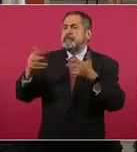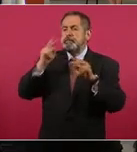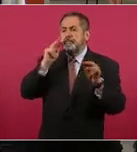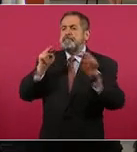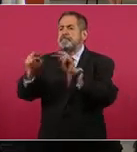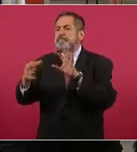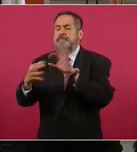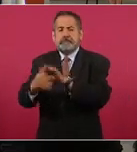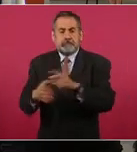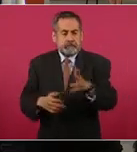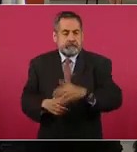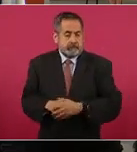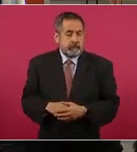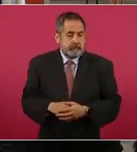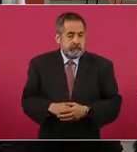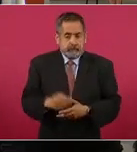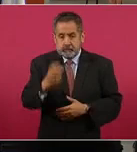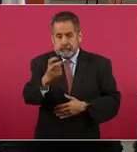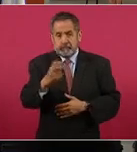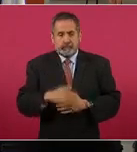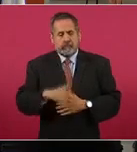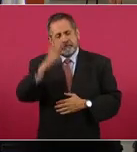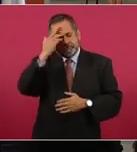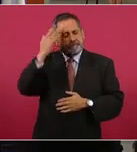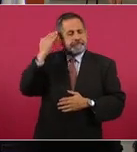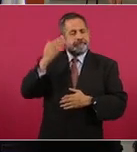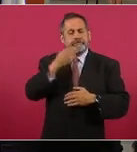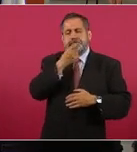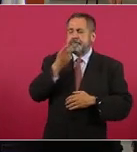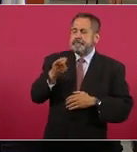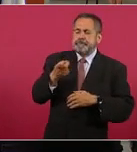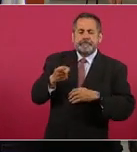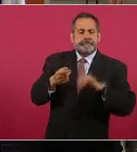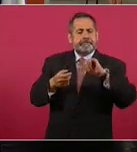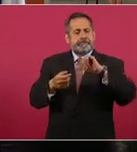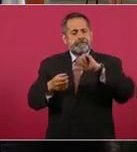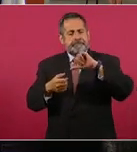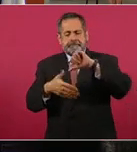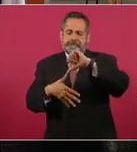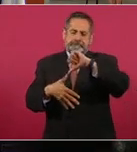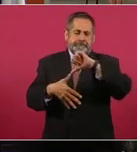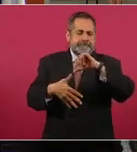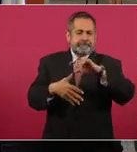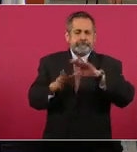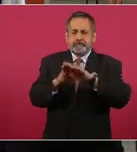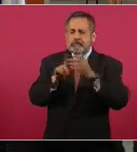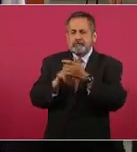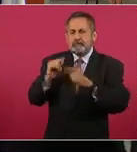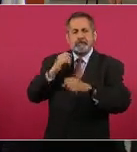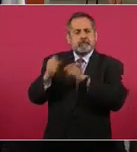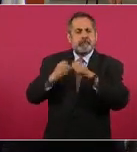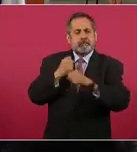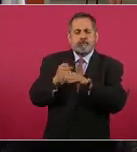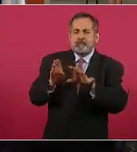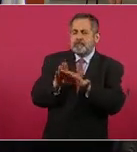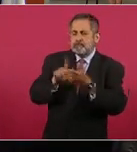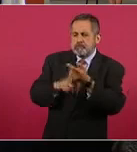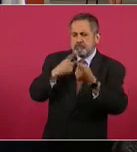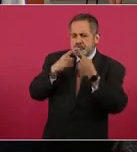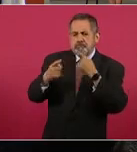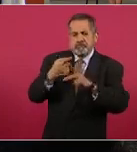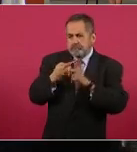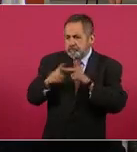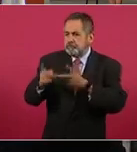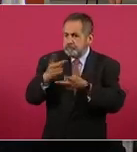estaba pensando cuando usted hablaba de la iglesia latinoamericana, y Latinoamérica a partir de los últimos años empieza a mostrar